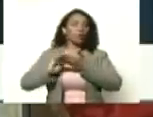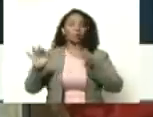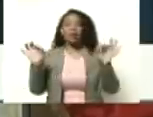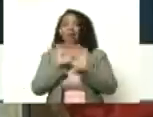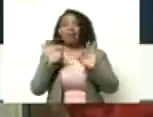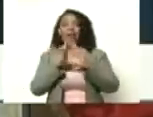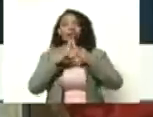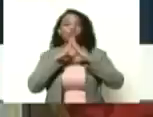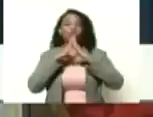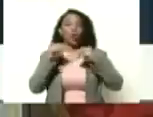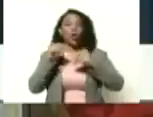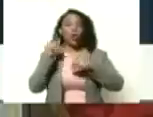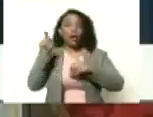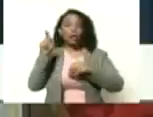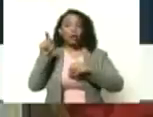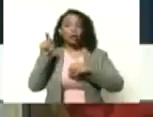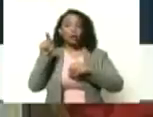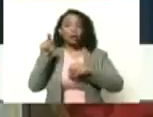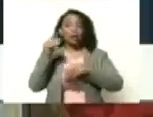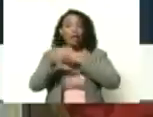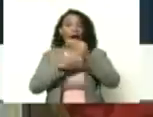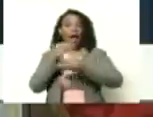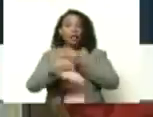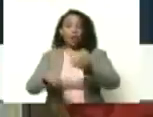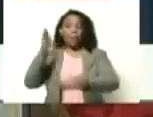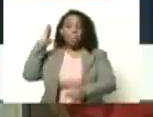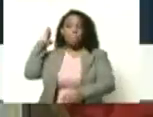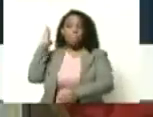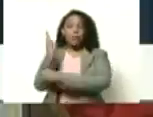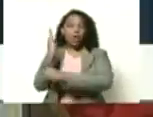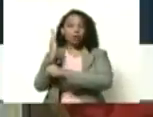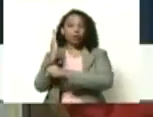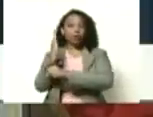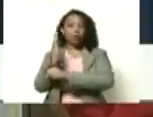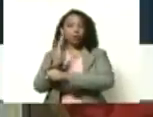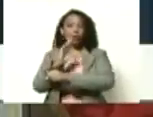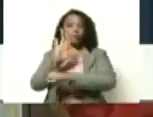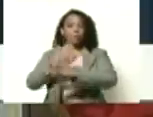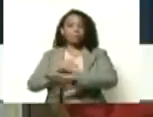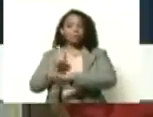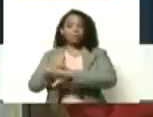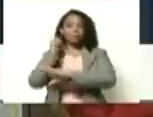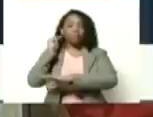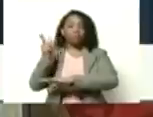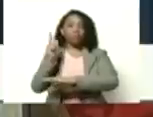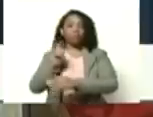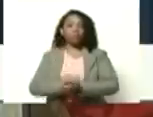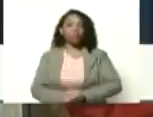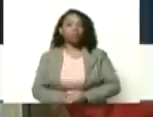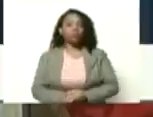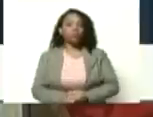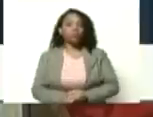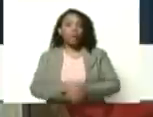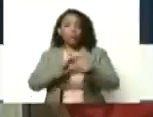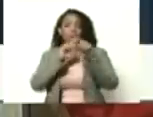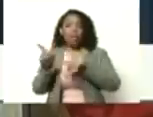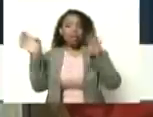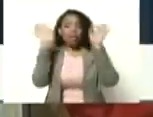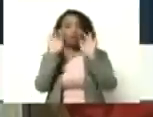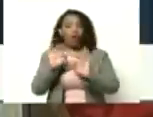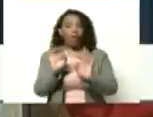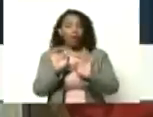fueron o han sido procesados imputados y acusados en tal sentido